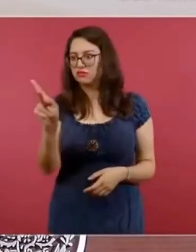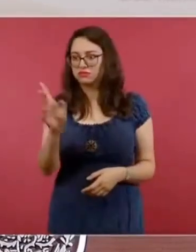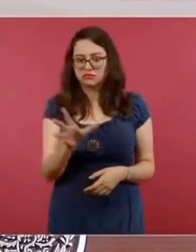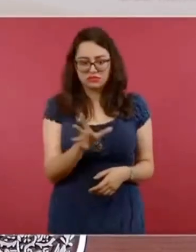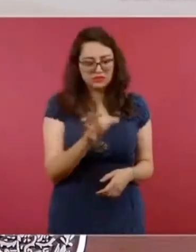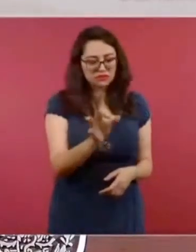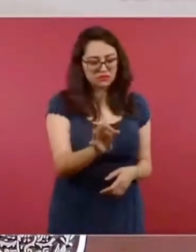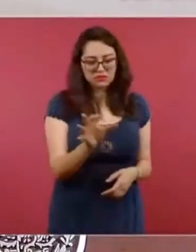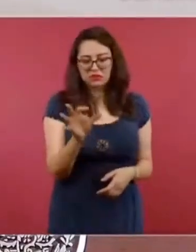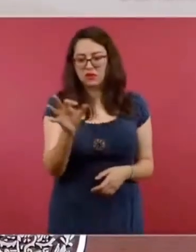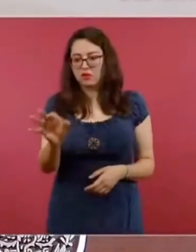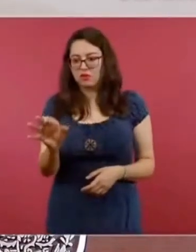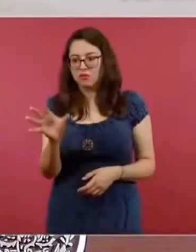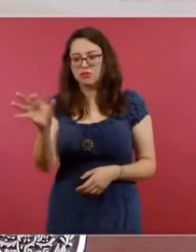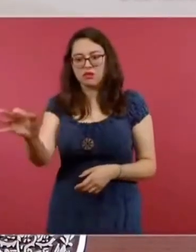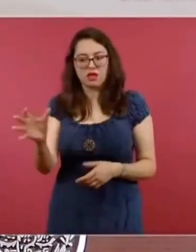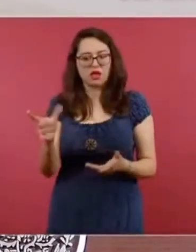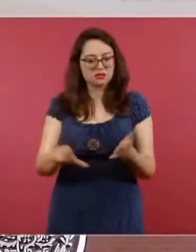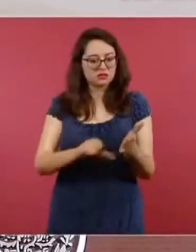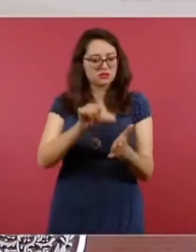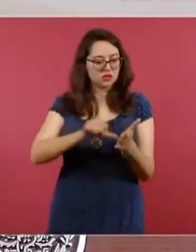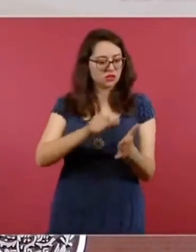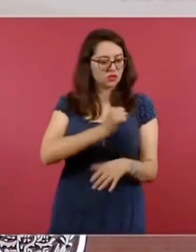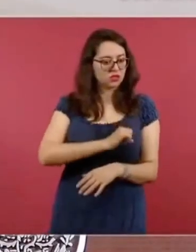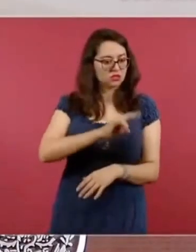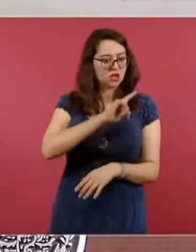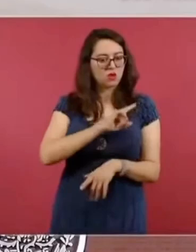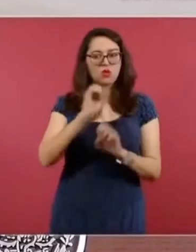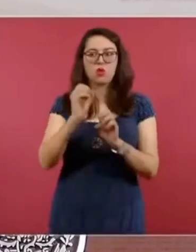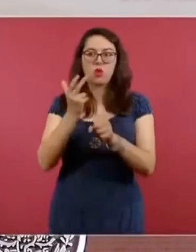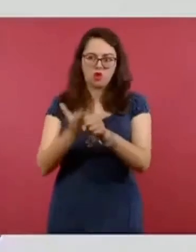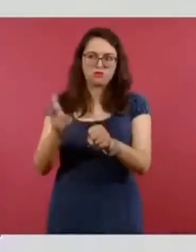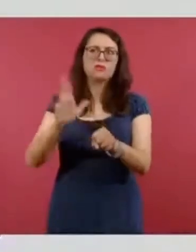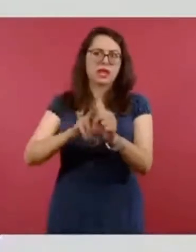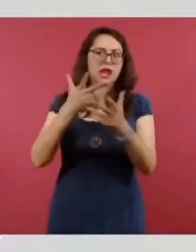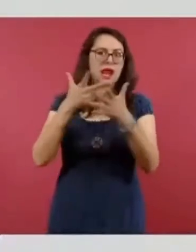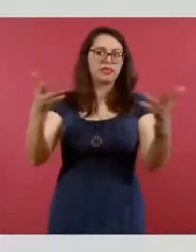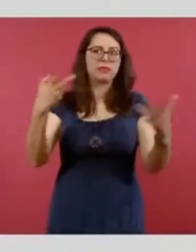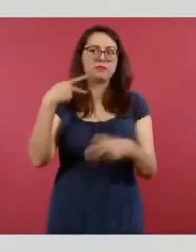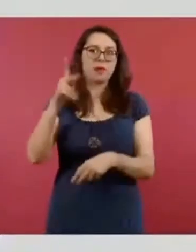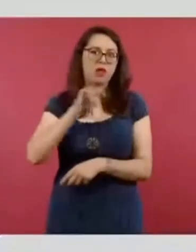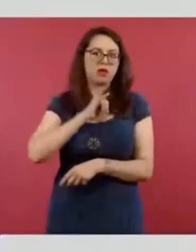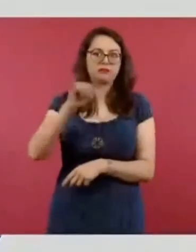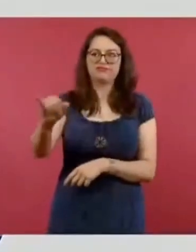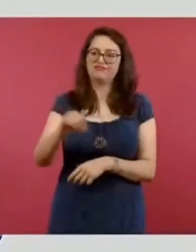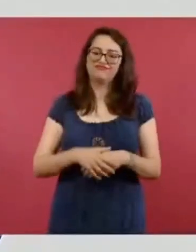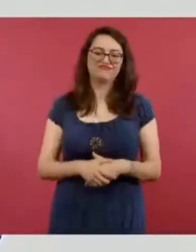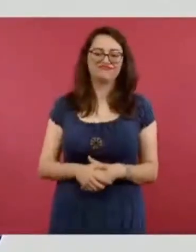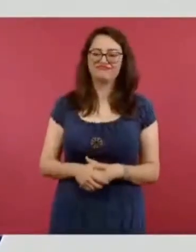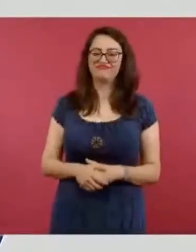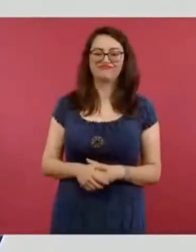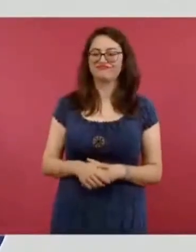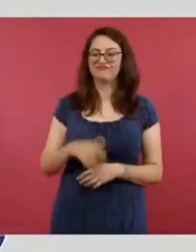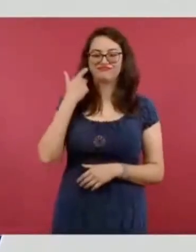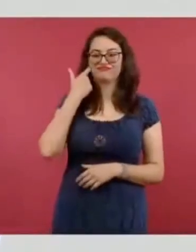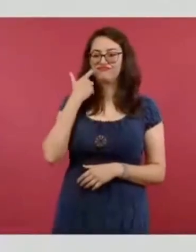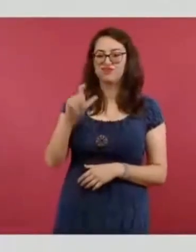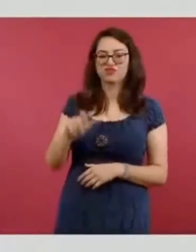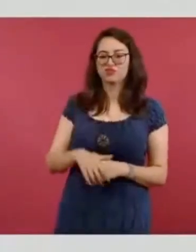o generales, pero que están en zonas de alta marginación. Hay de estos lugares, de